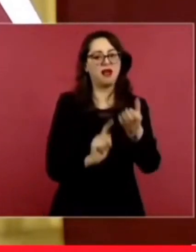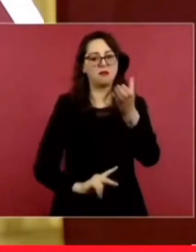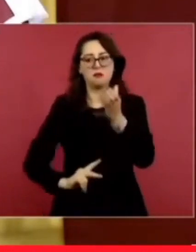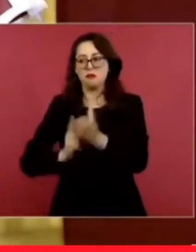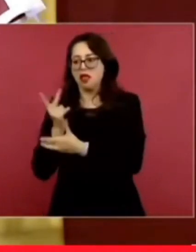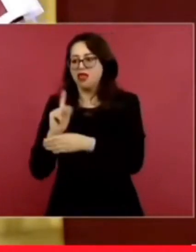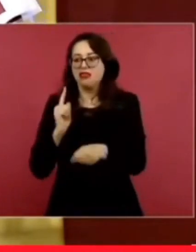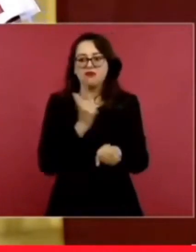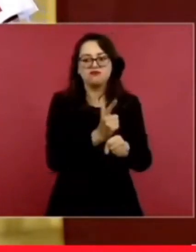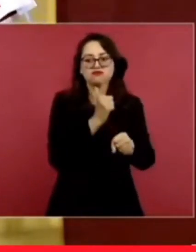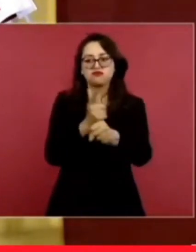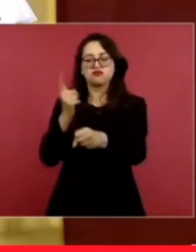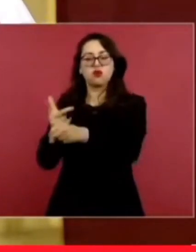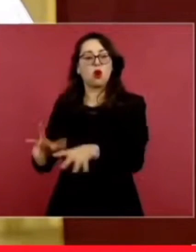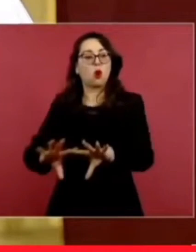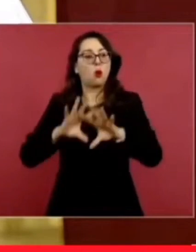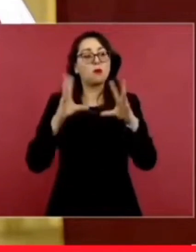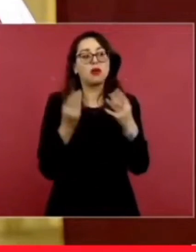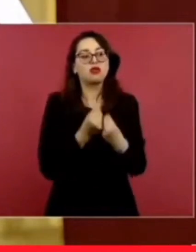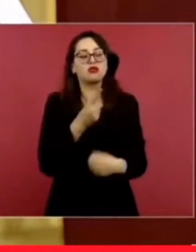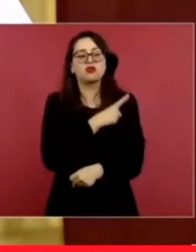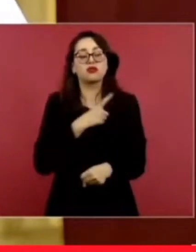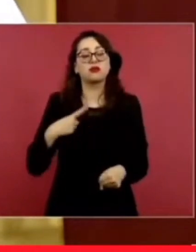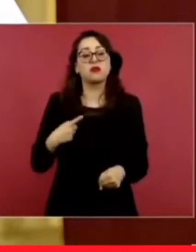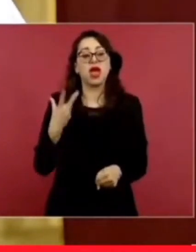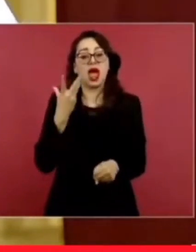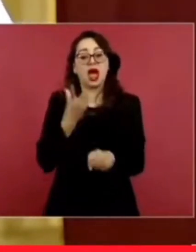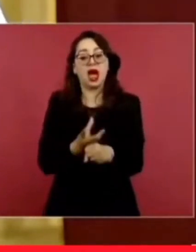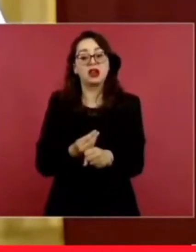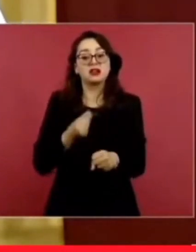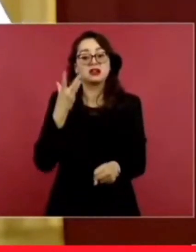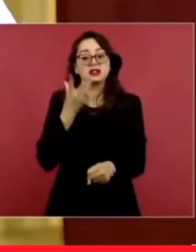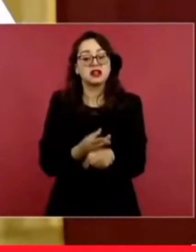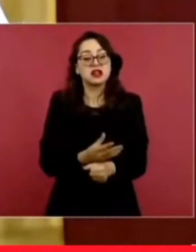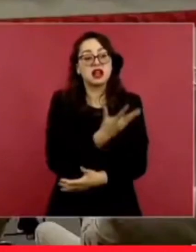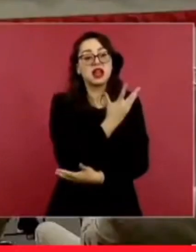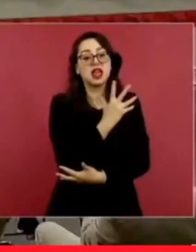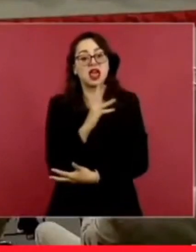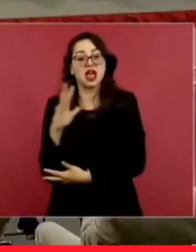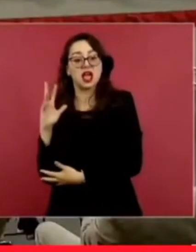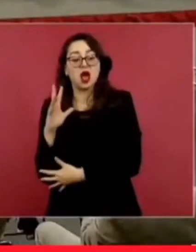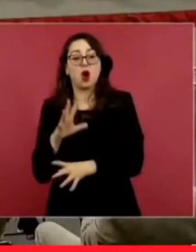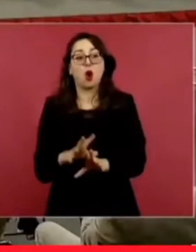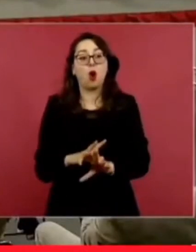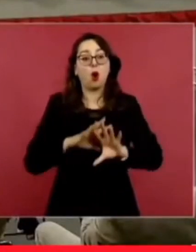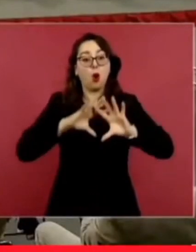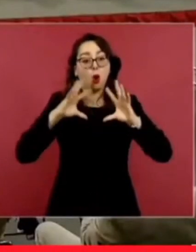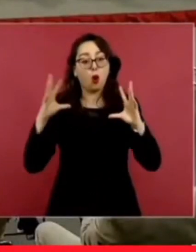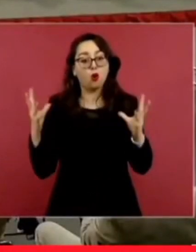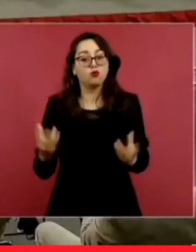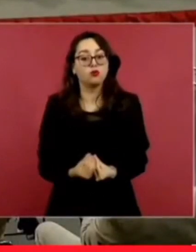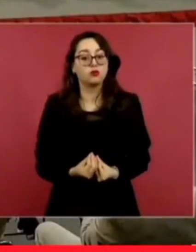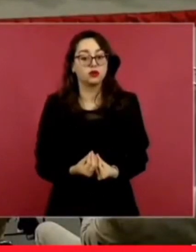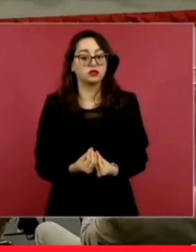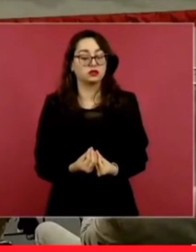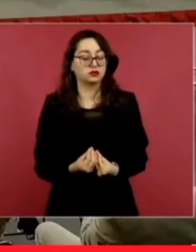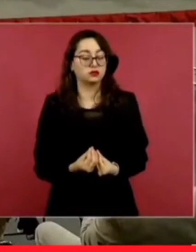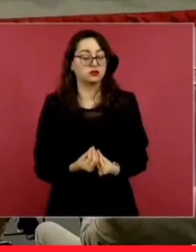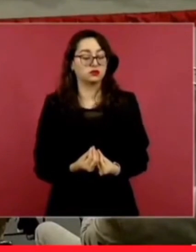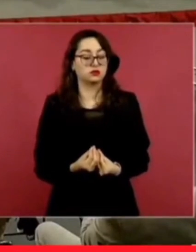es completo, es ambiental. Y el ambiente incluye suelo, agua, flora, fauna y